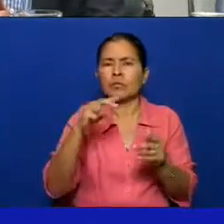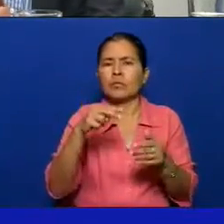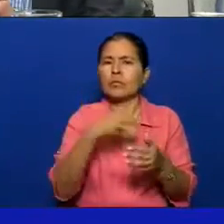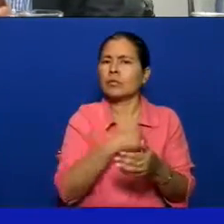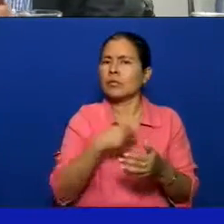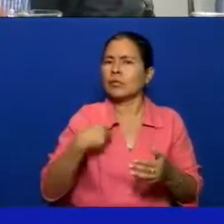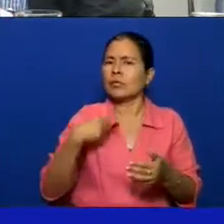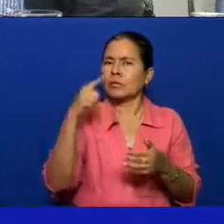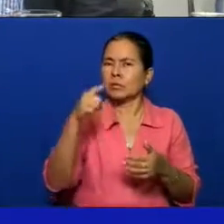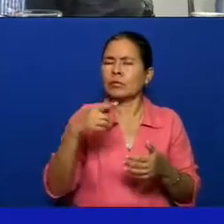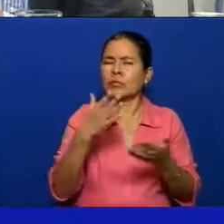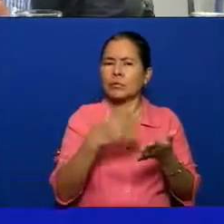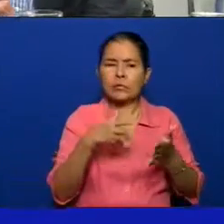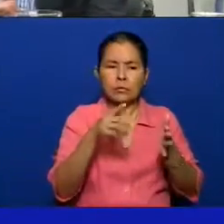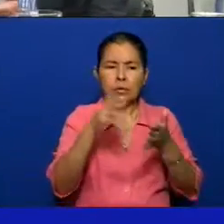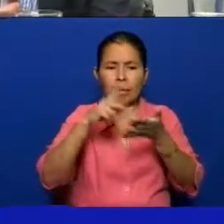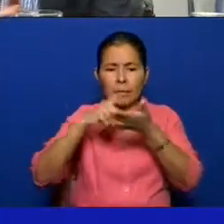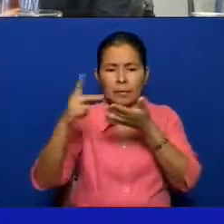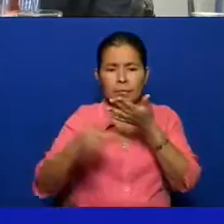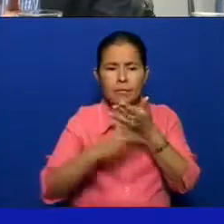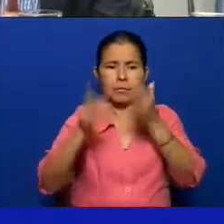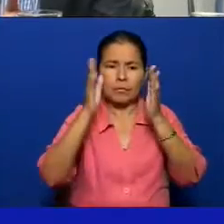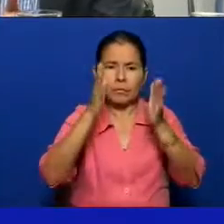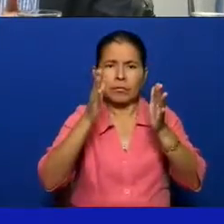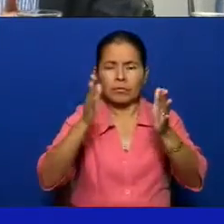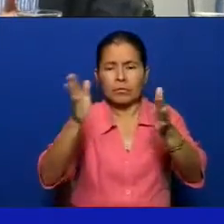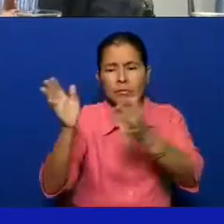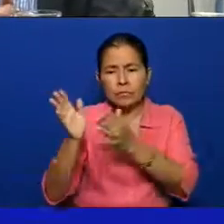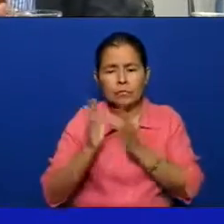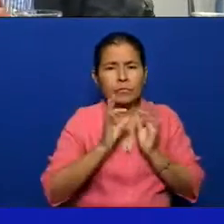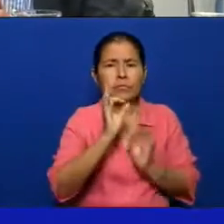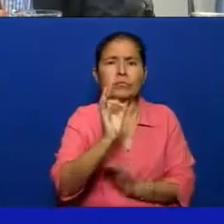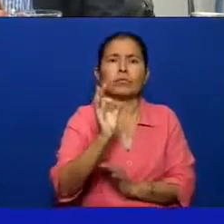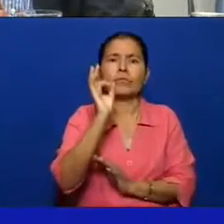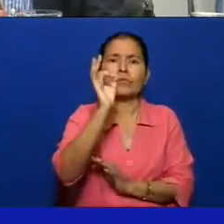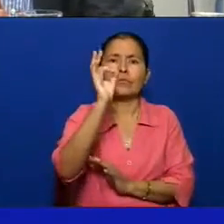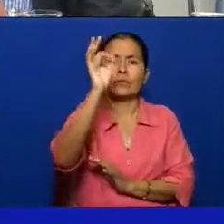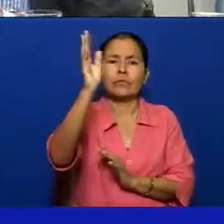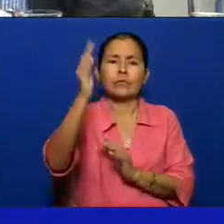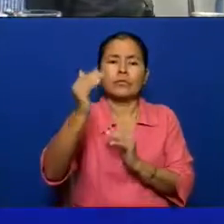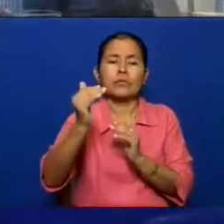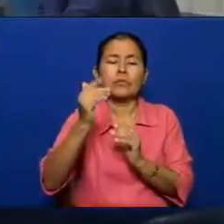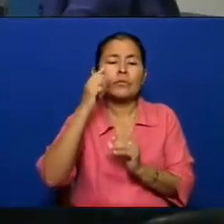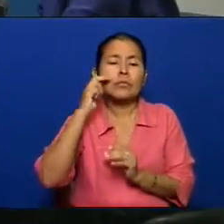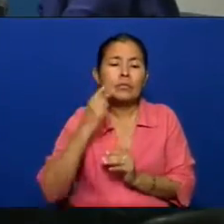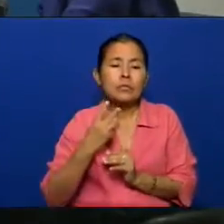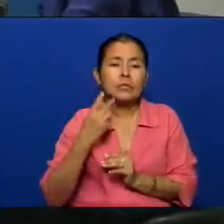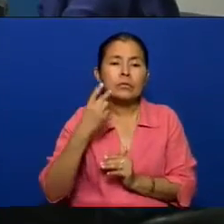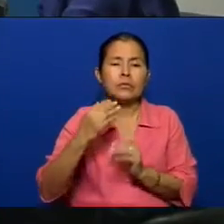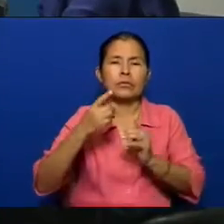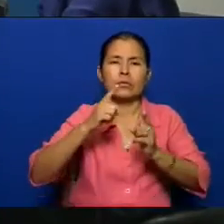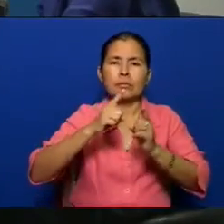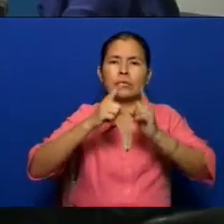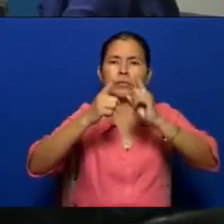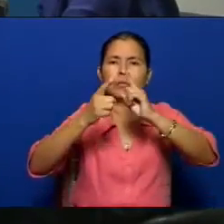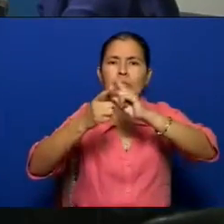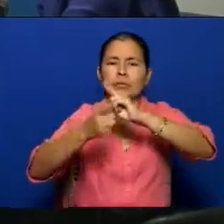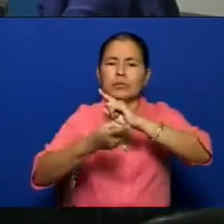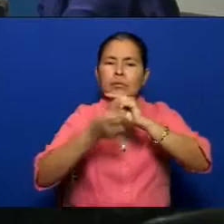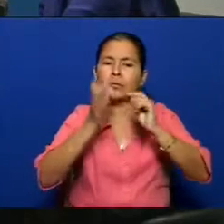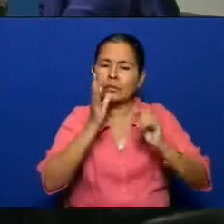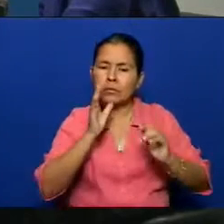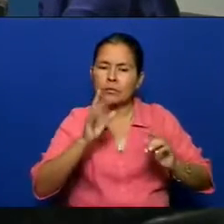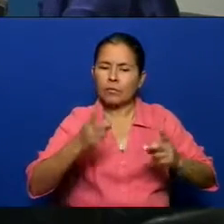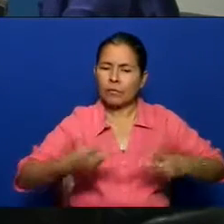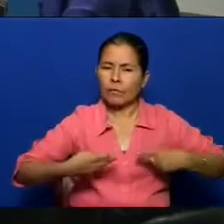haciendo están aportando a que en un futuro cercano se vea sustanciales progresos en la situación de la niñez,